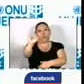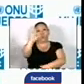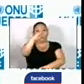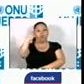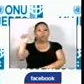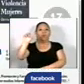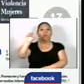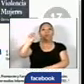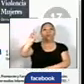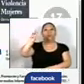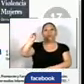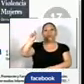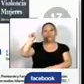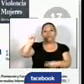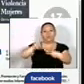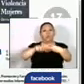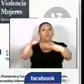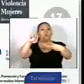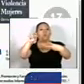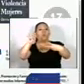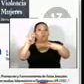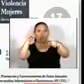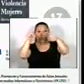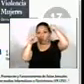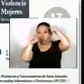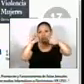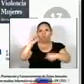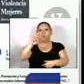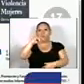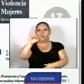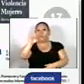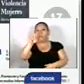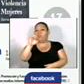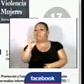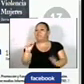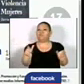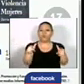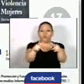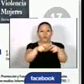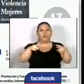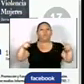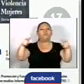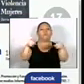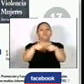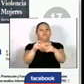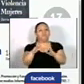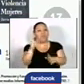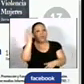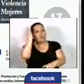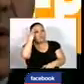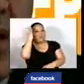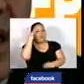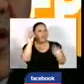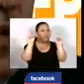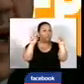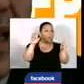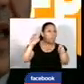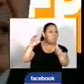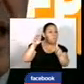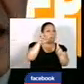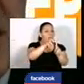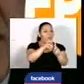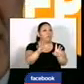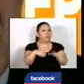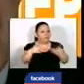Hormusa y ONU Mujeres desarrollaron una convención de forma virtual para evaluar la situación actual de violencia contra la mujer